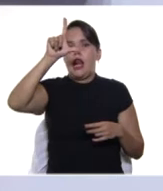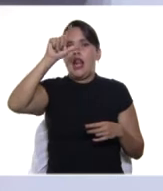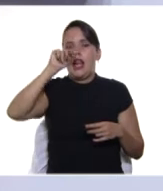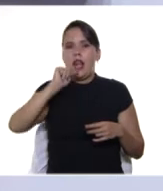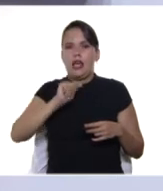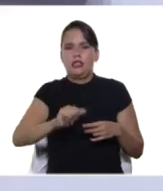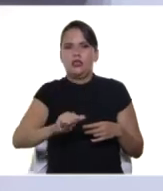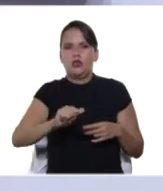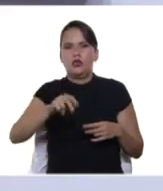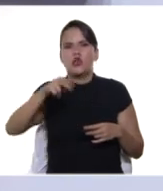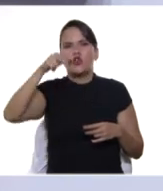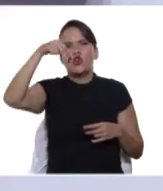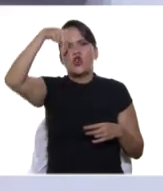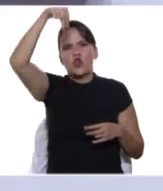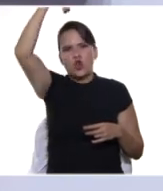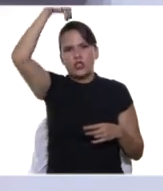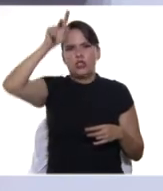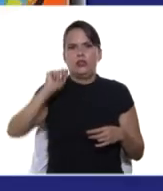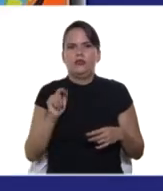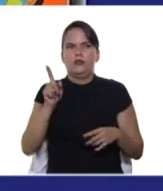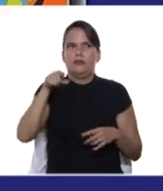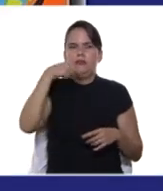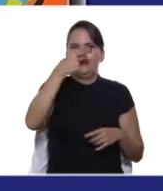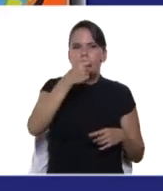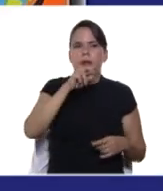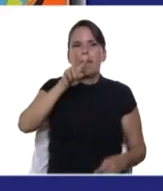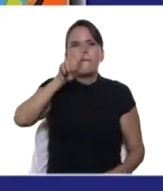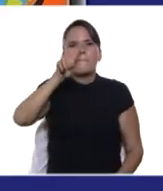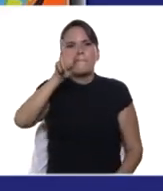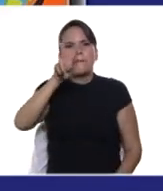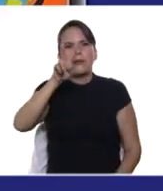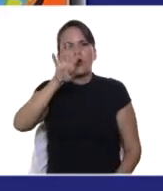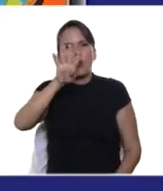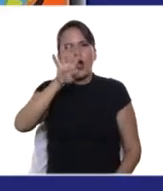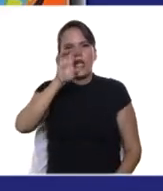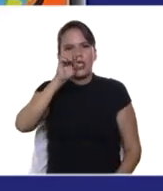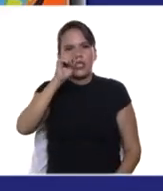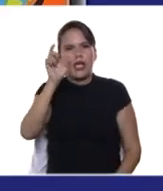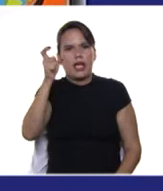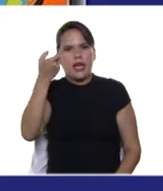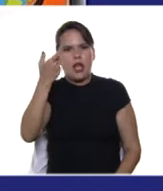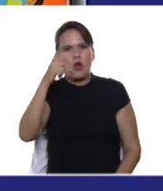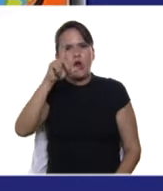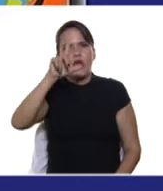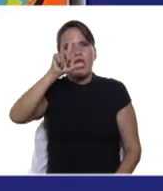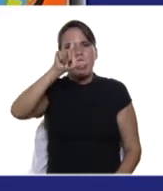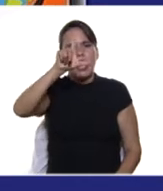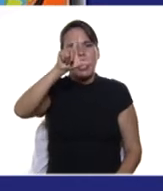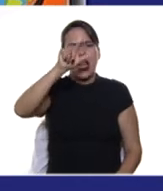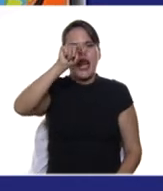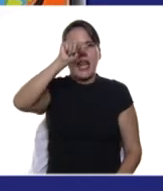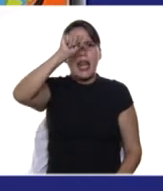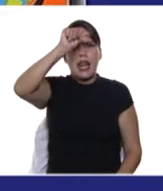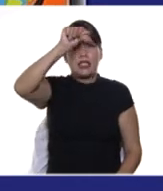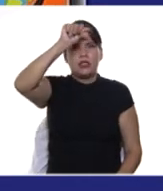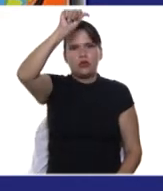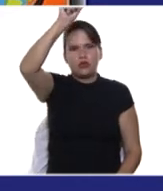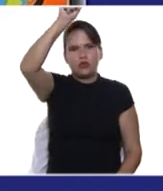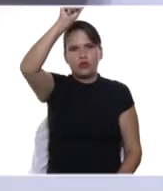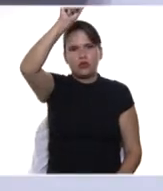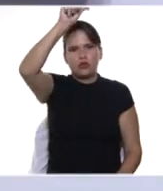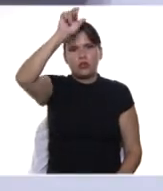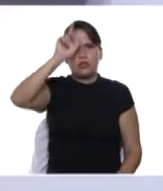tendría 20 grados de longitud oeste y 40 grados de longitud norte. Pasemos al